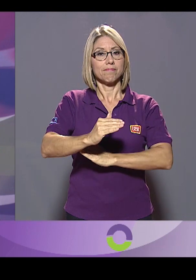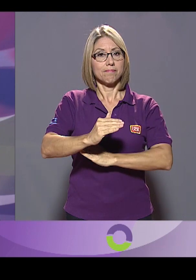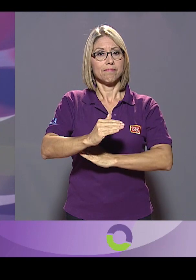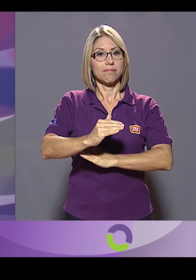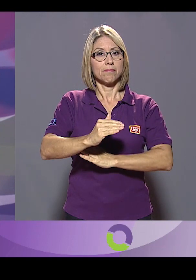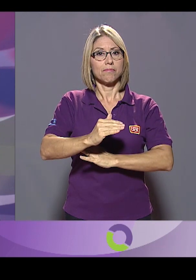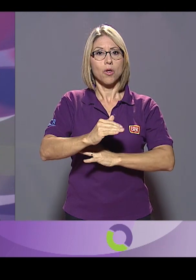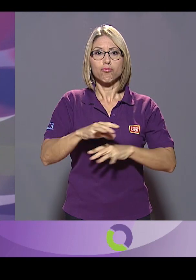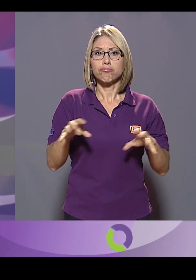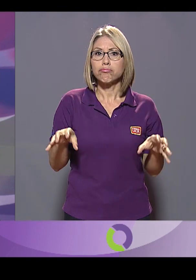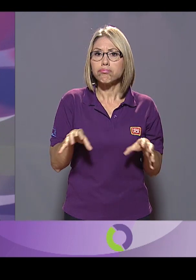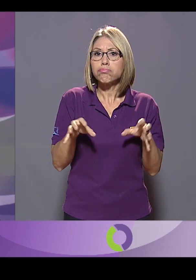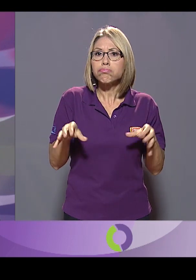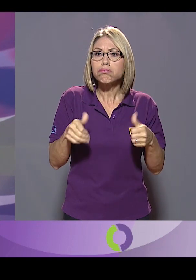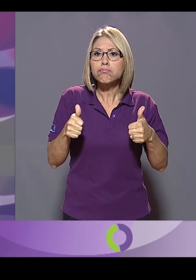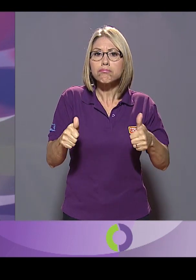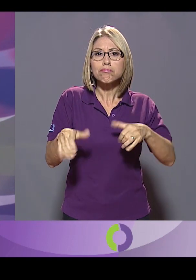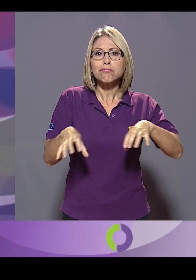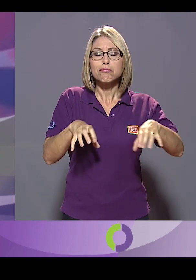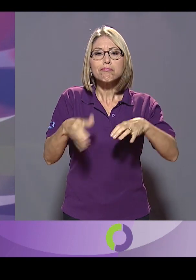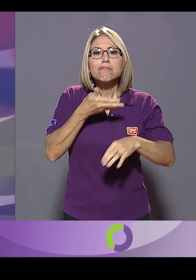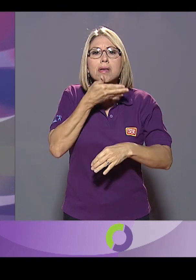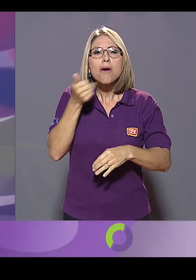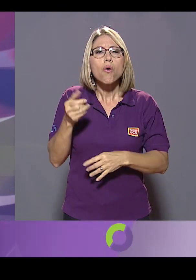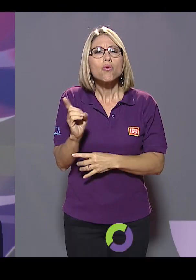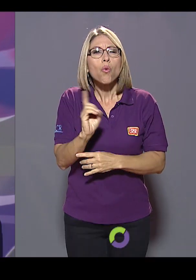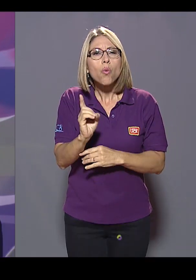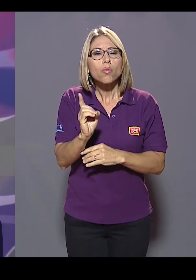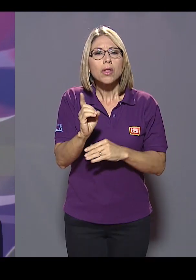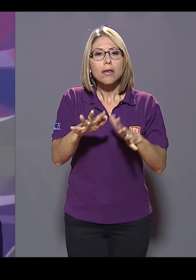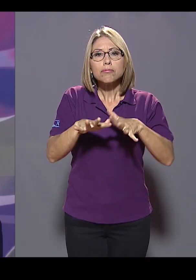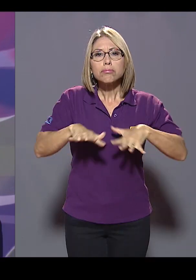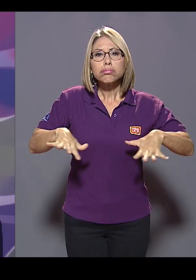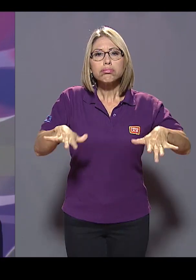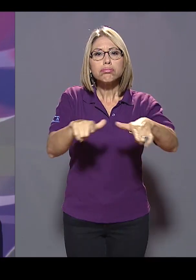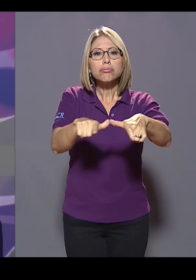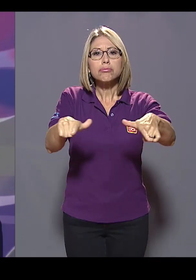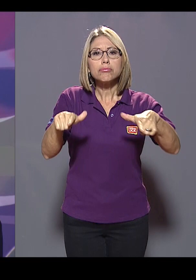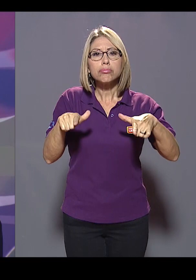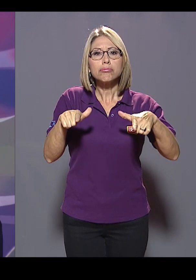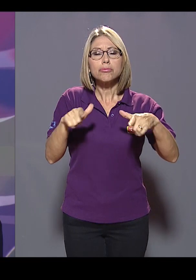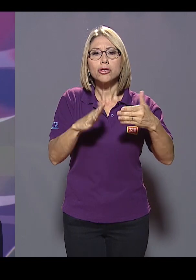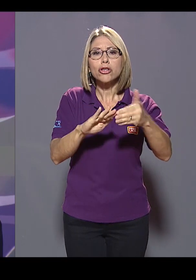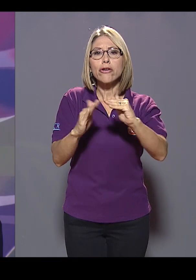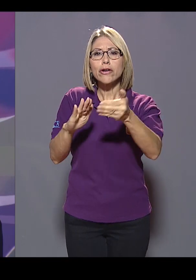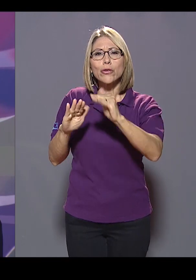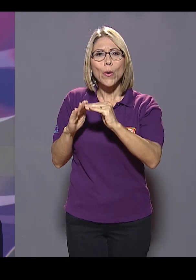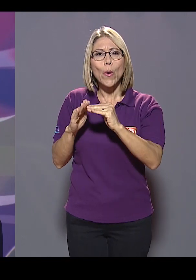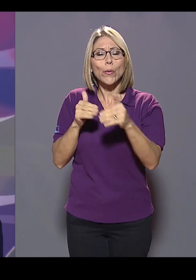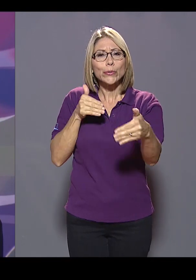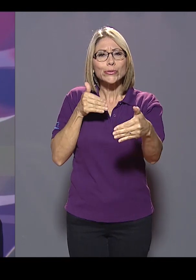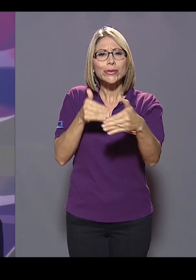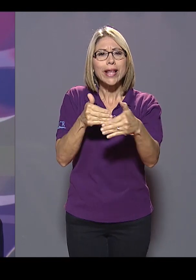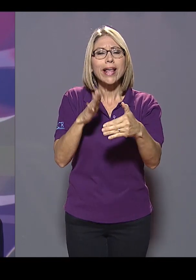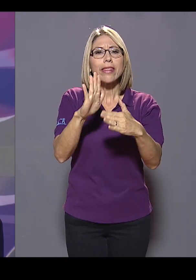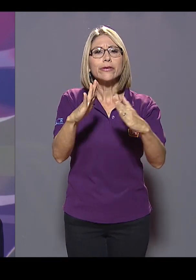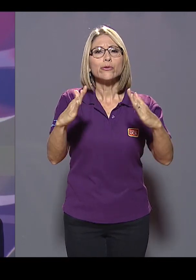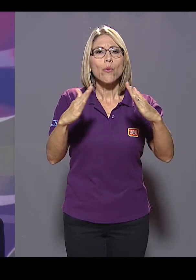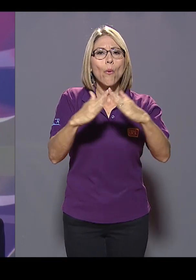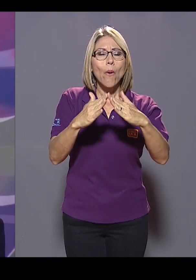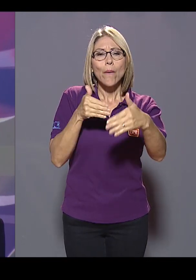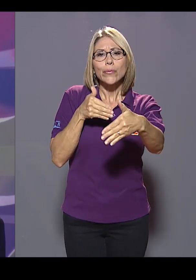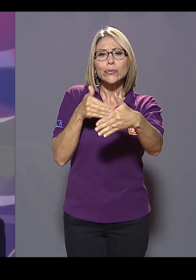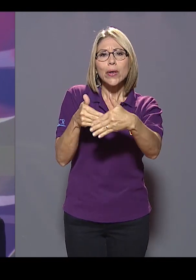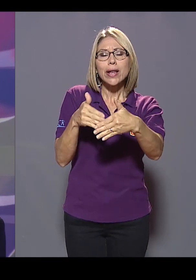desenvuelven mejor en los territorios o en la cercanía, digamos, de lo que representa su hogar, su lugar